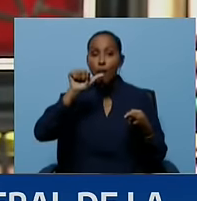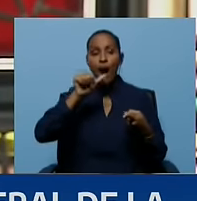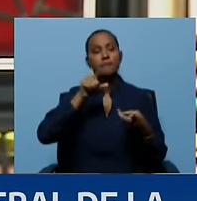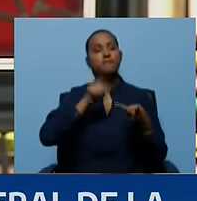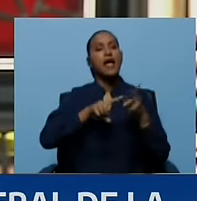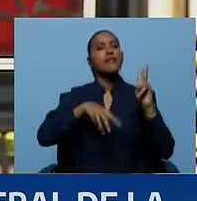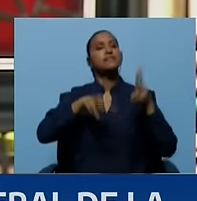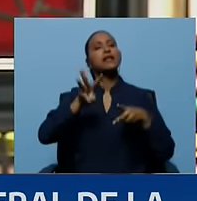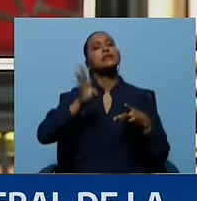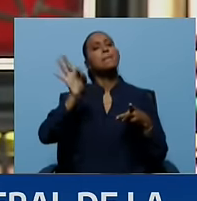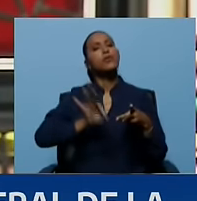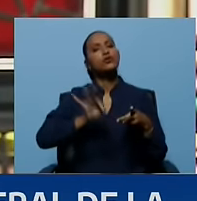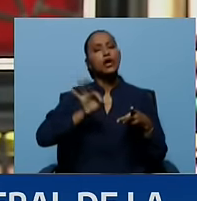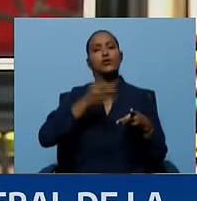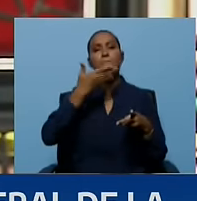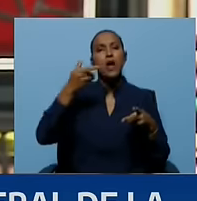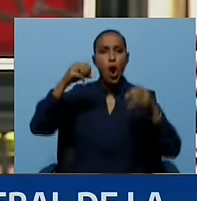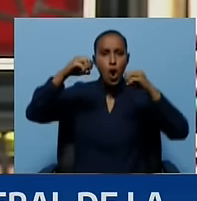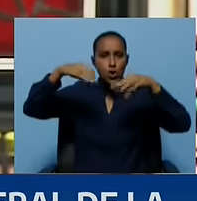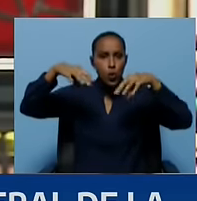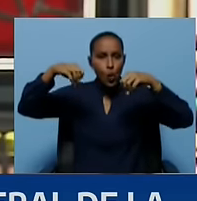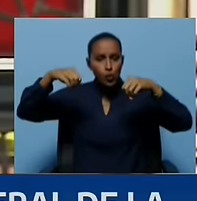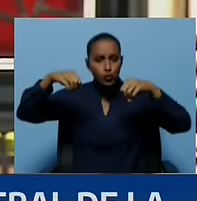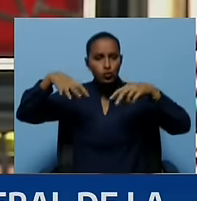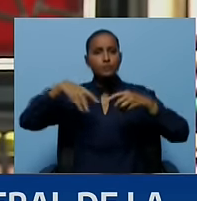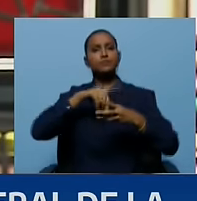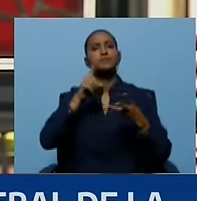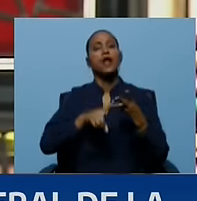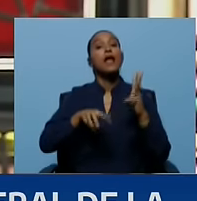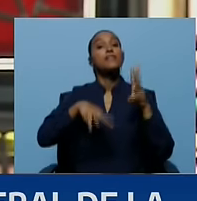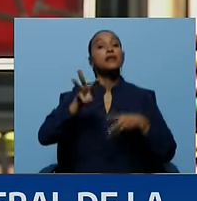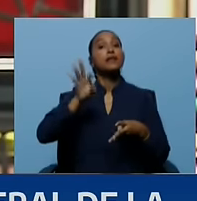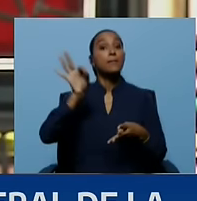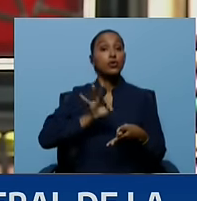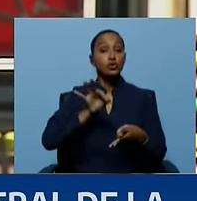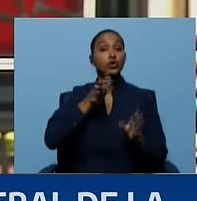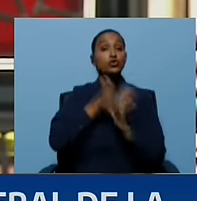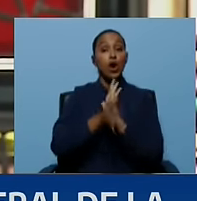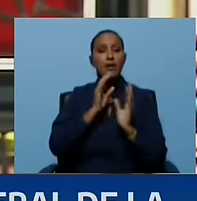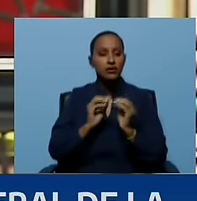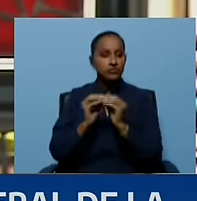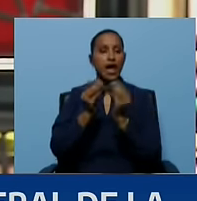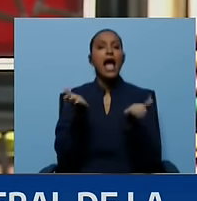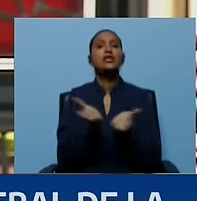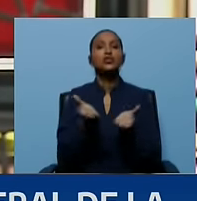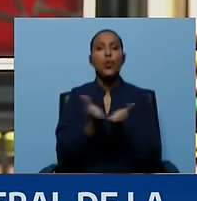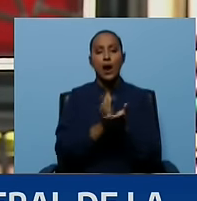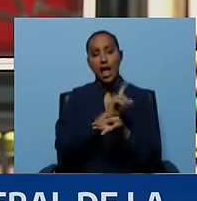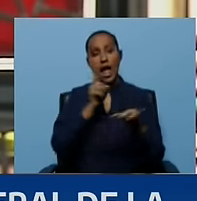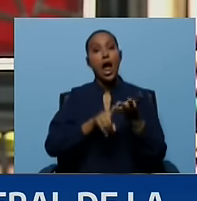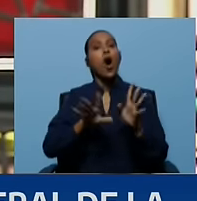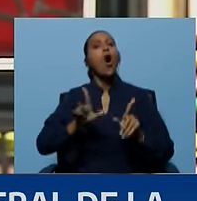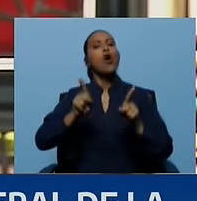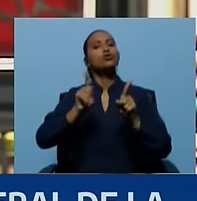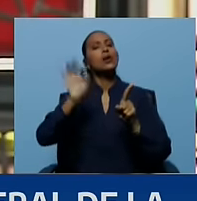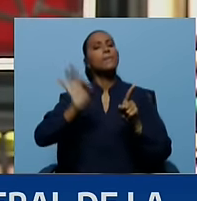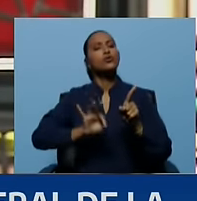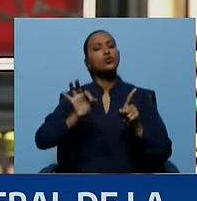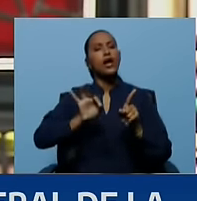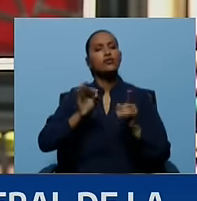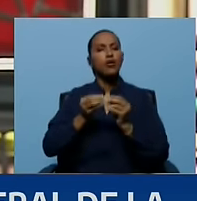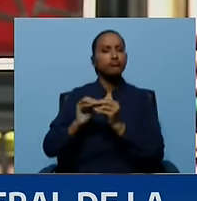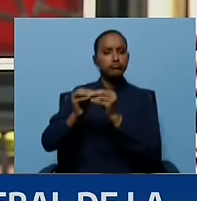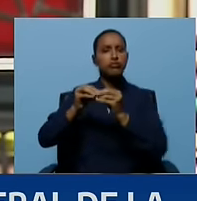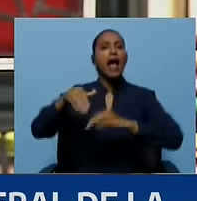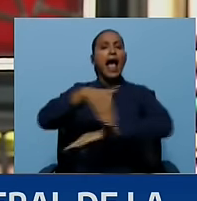mejoras al servicio eléctrico, el 13% para la rehabilitación de espacios educativos, el 11% para la rehabilitación de